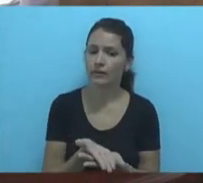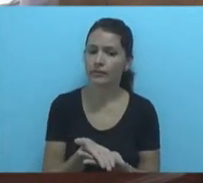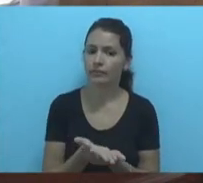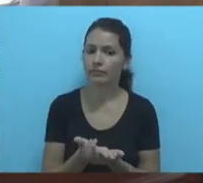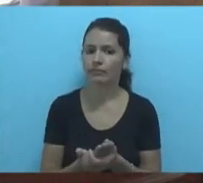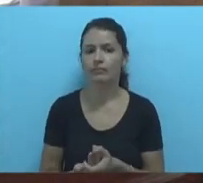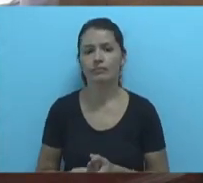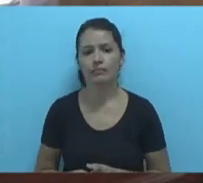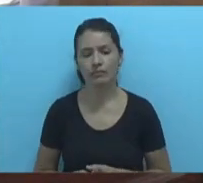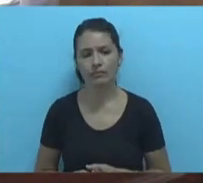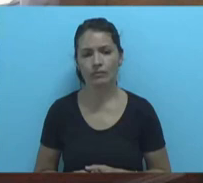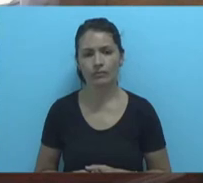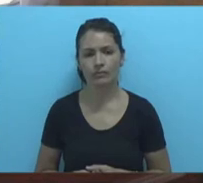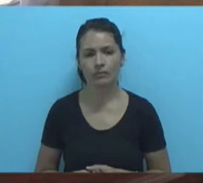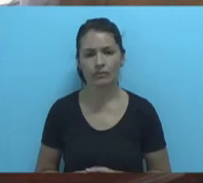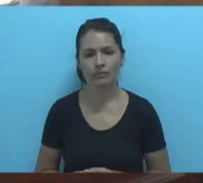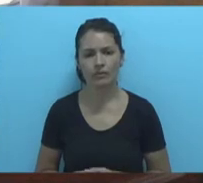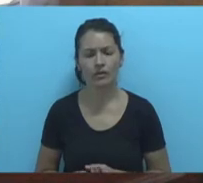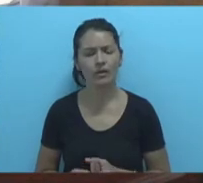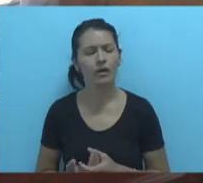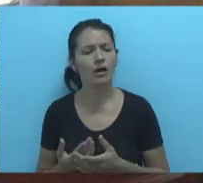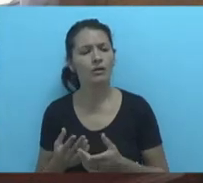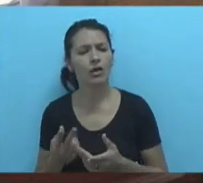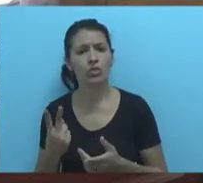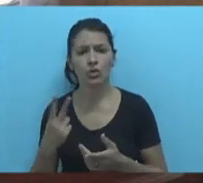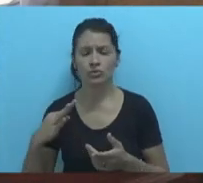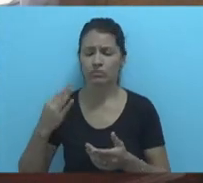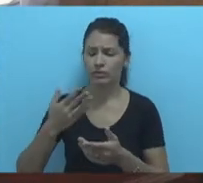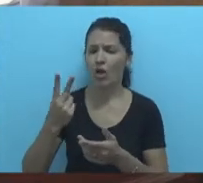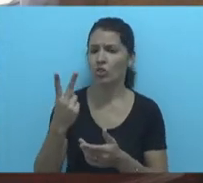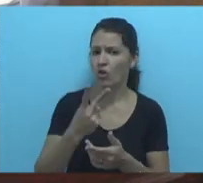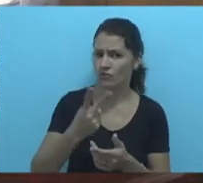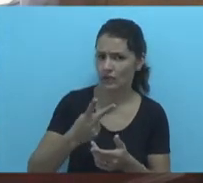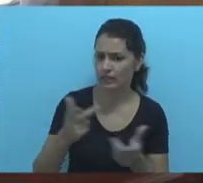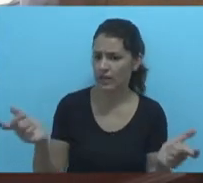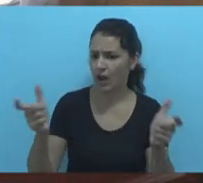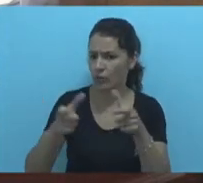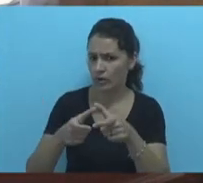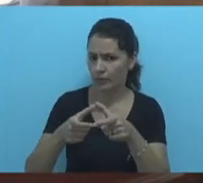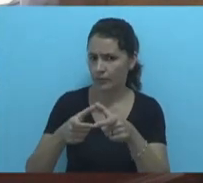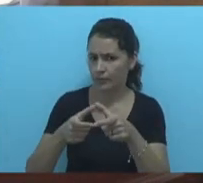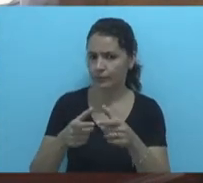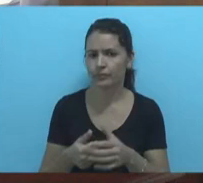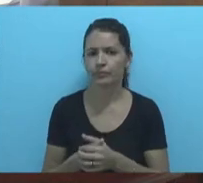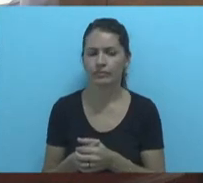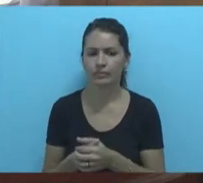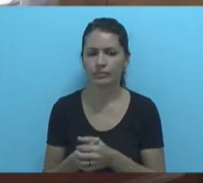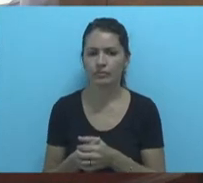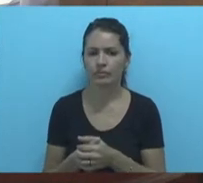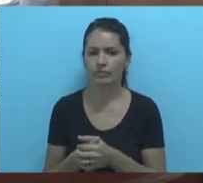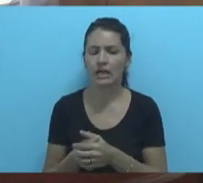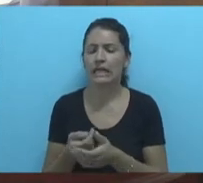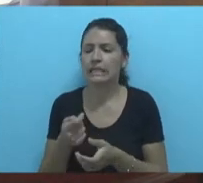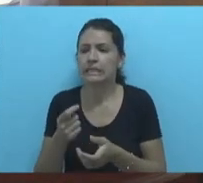medios, solo ha tenido la cortesía de recibirlos en 2 oportunidades, pero esas 2 oportunidades no vinieron de la mano de ninguna